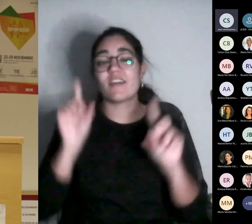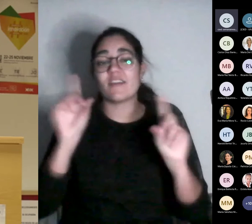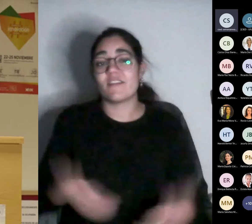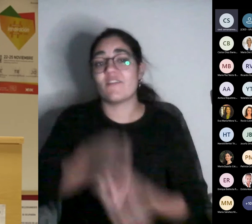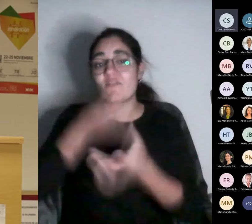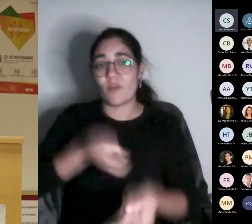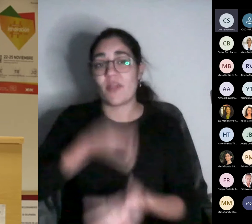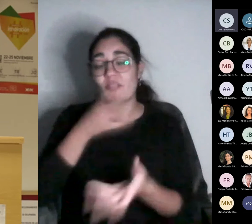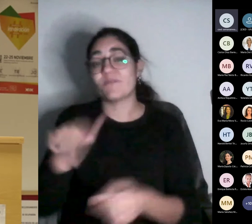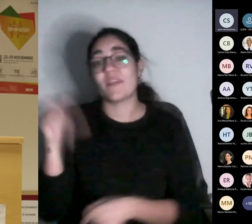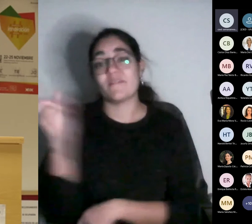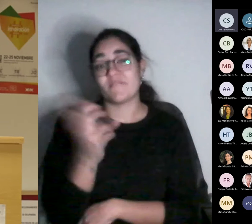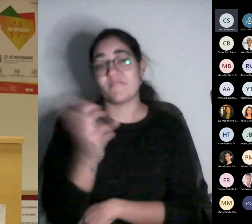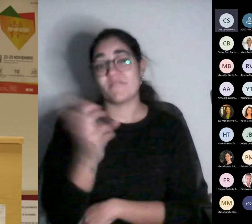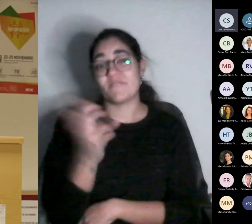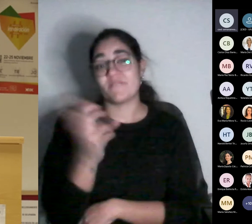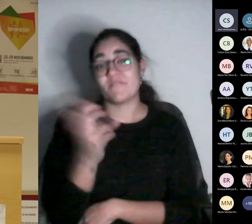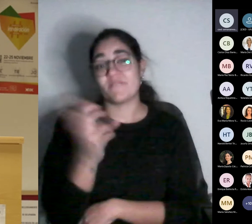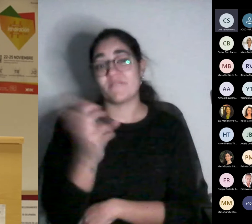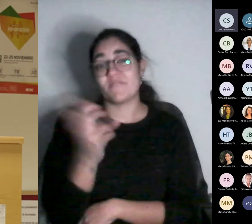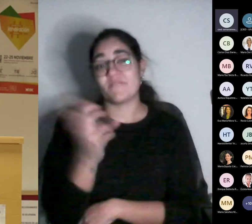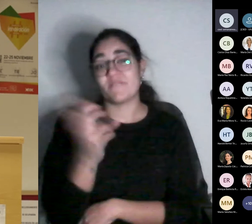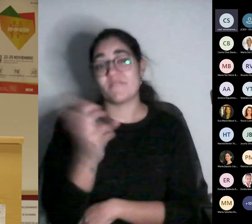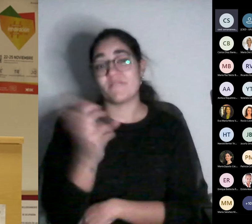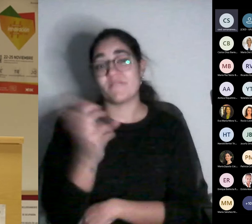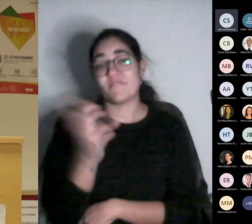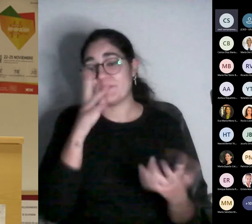fue padre ayer entonces